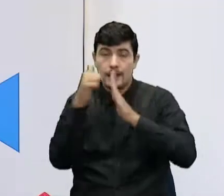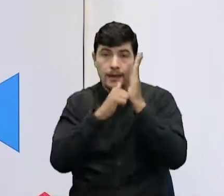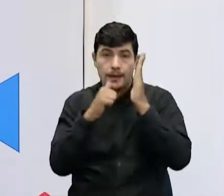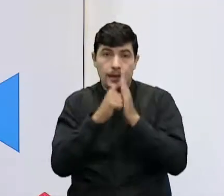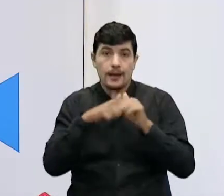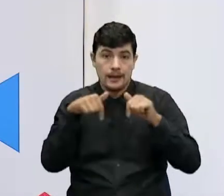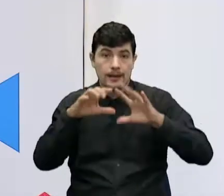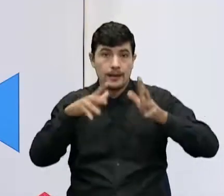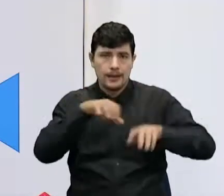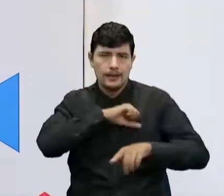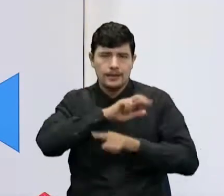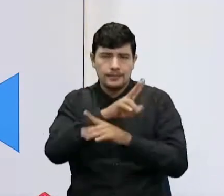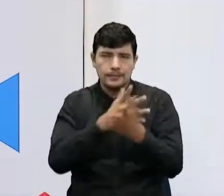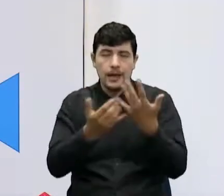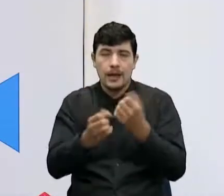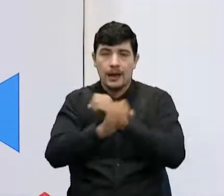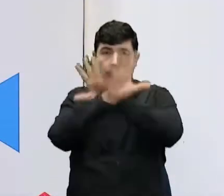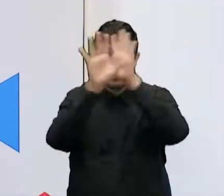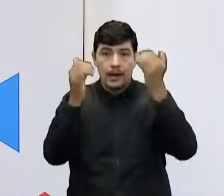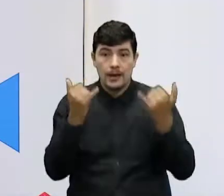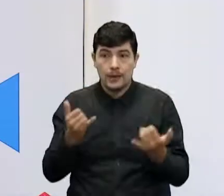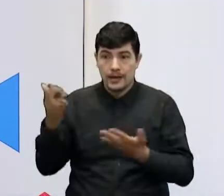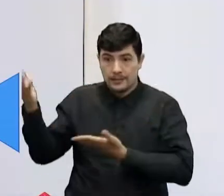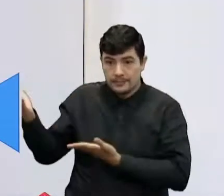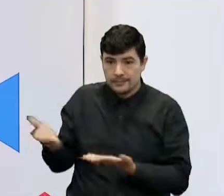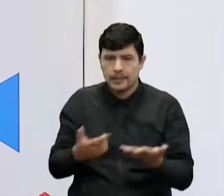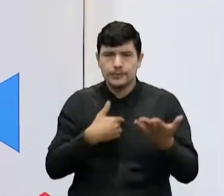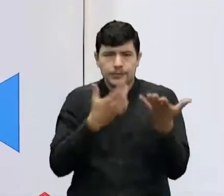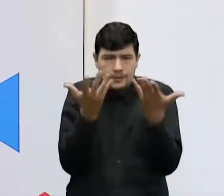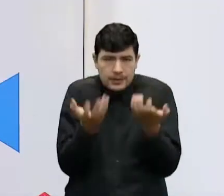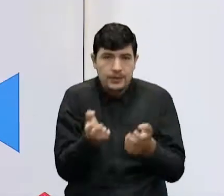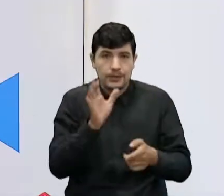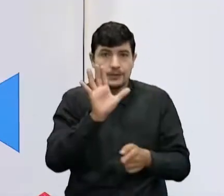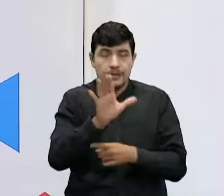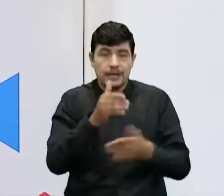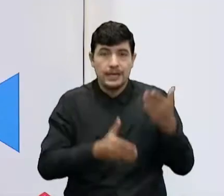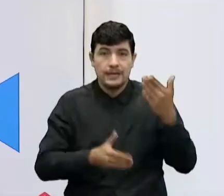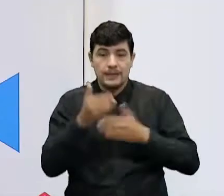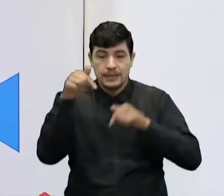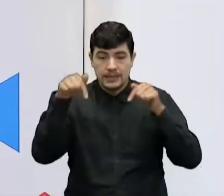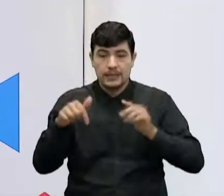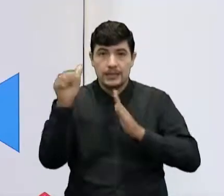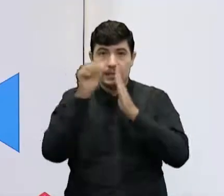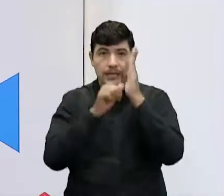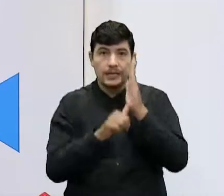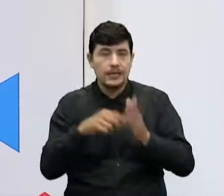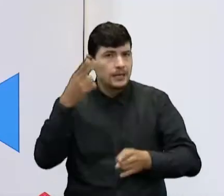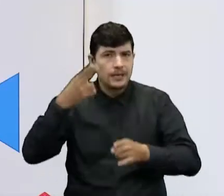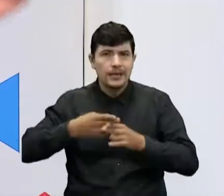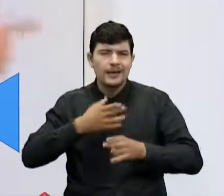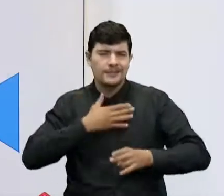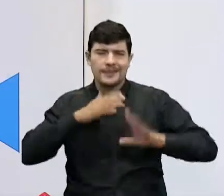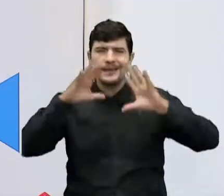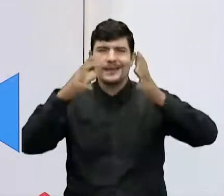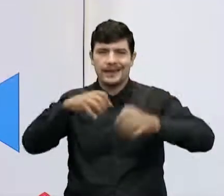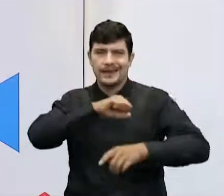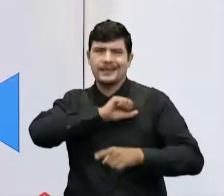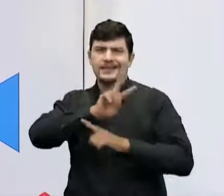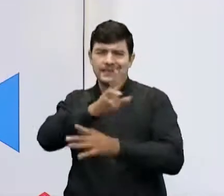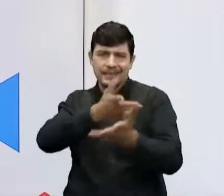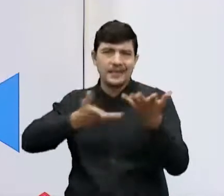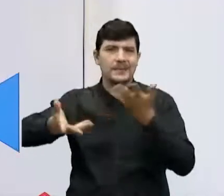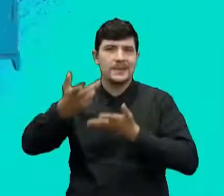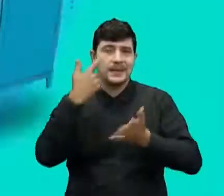Por supuesto, con esta bienvenida, yo quiero que usted inicie en este programa que se llama Mi Clase, mi